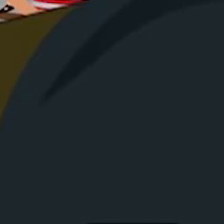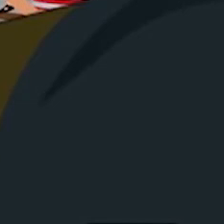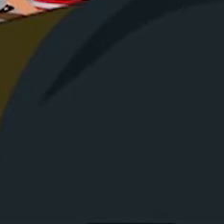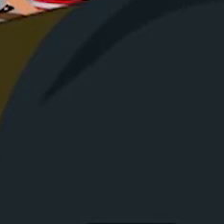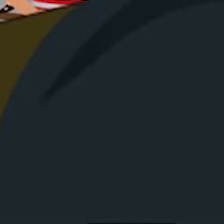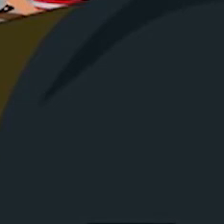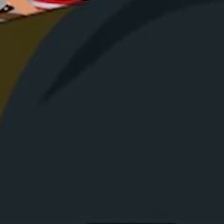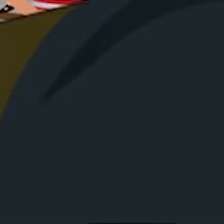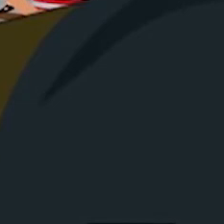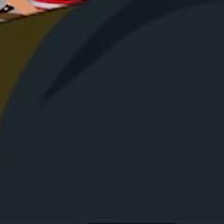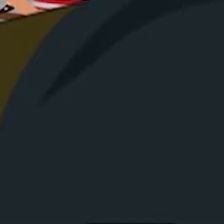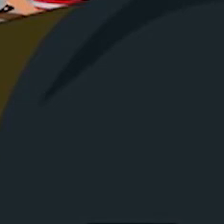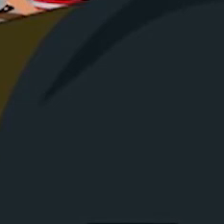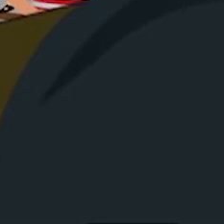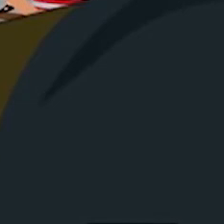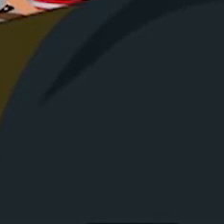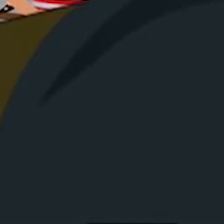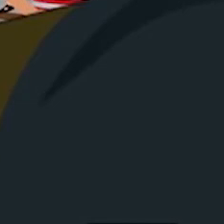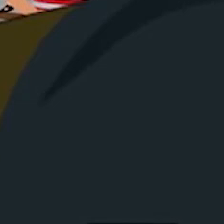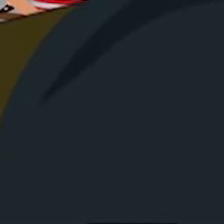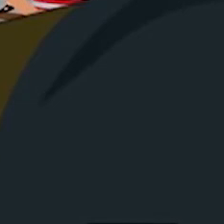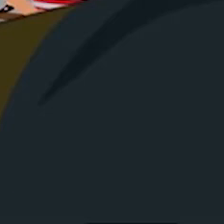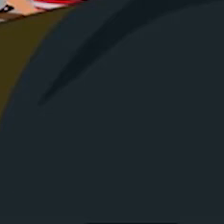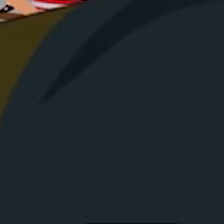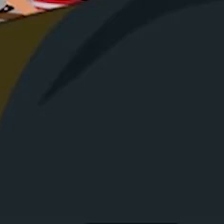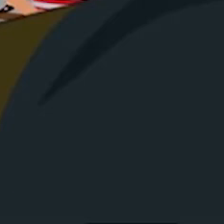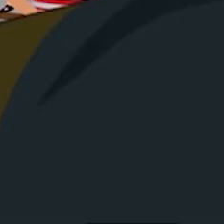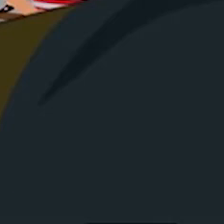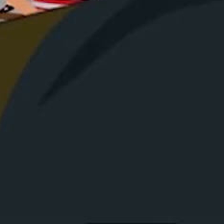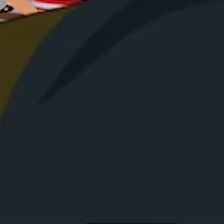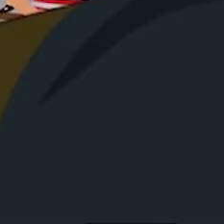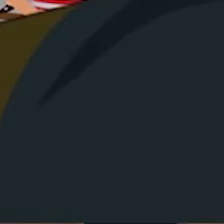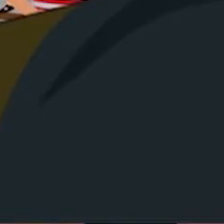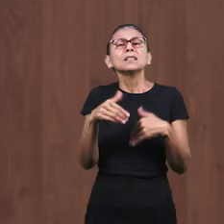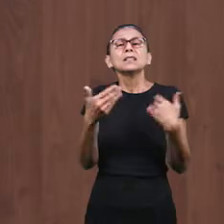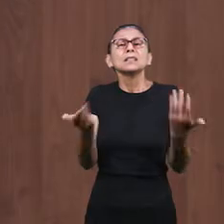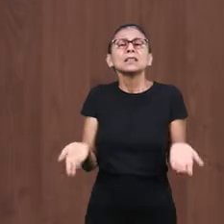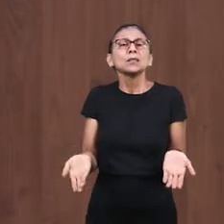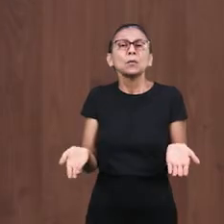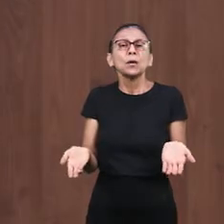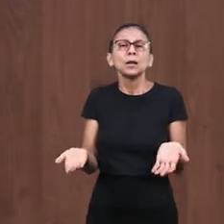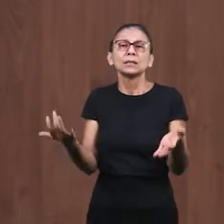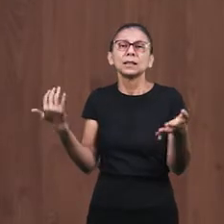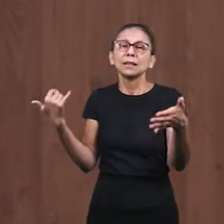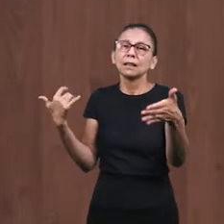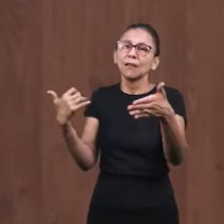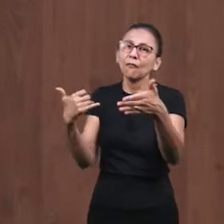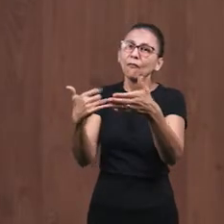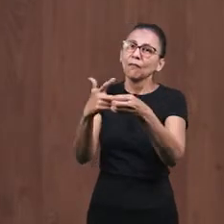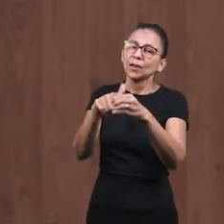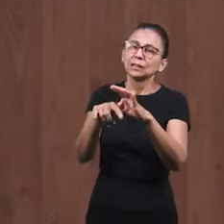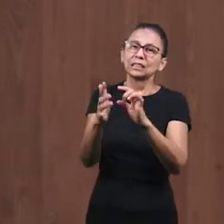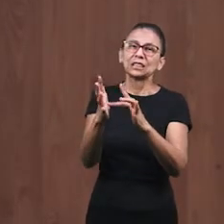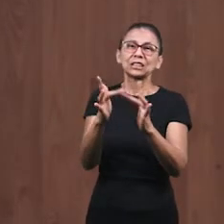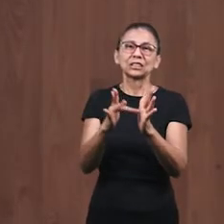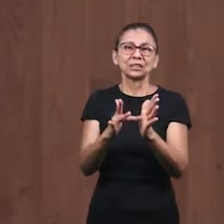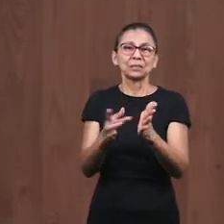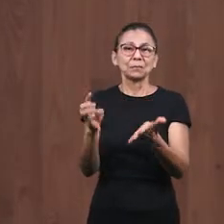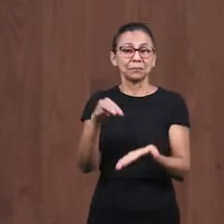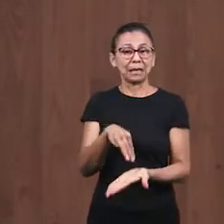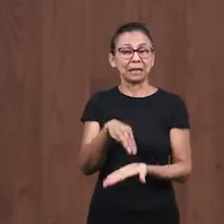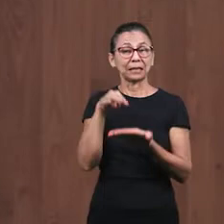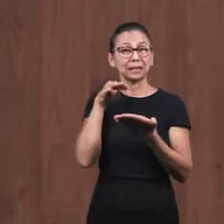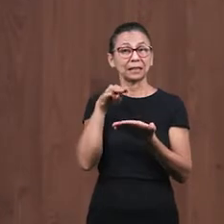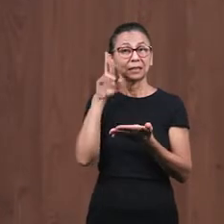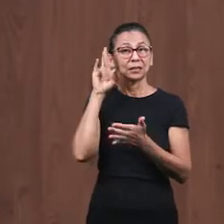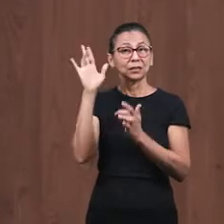presencia del Señor, en guardar la fe en tu corazón. ¿Hasta cuándo? Hasta que Jesús vuelva. Él va a volver.